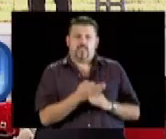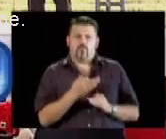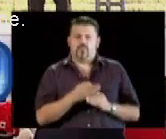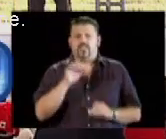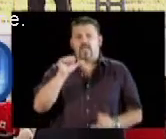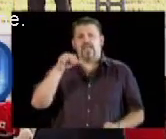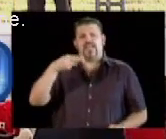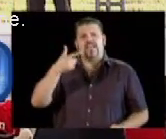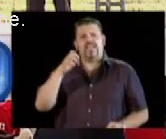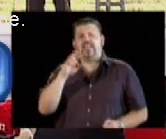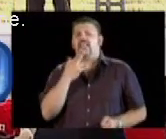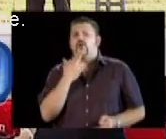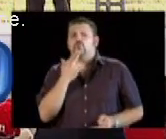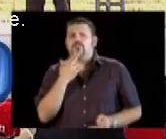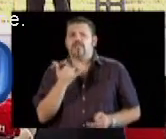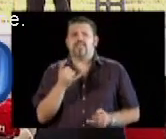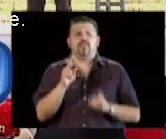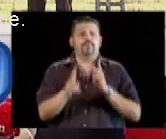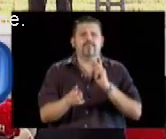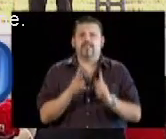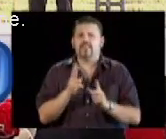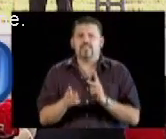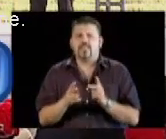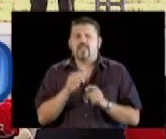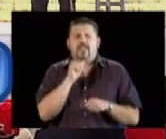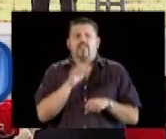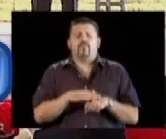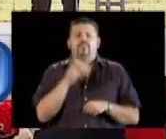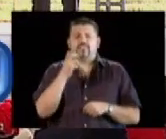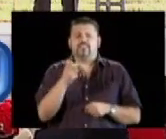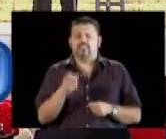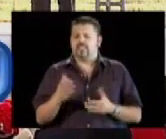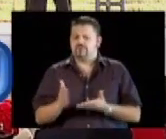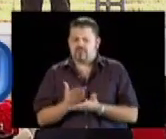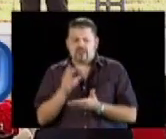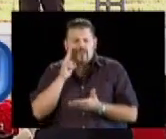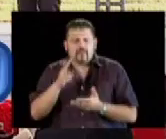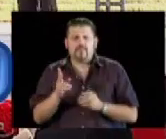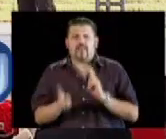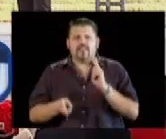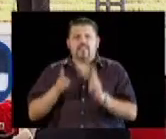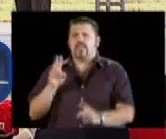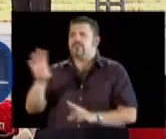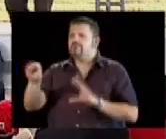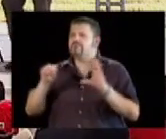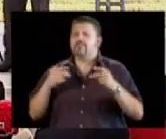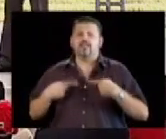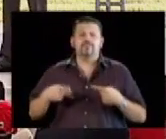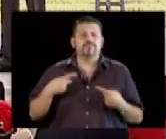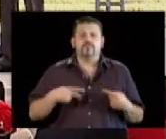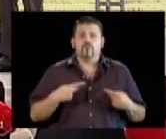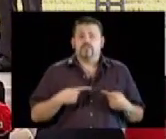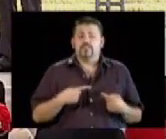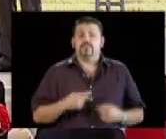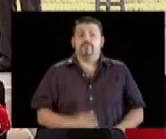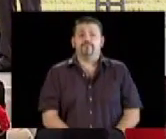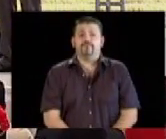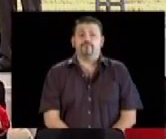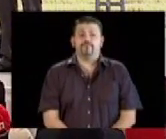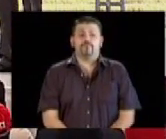usar y platicar. Y esta gran herramienta para platicar es esta revista. Y verdaderamente, este es el nuevo número.